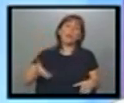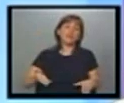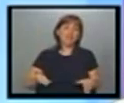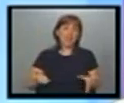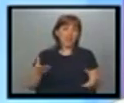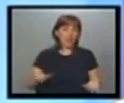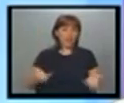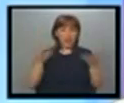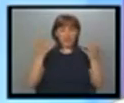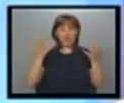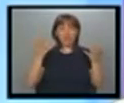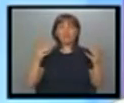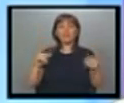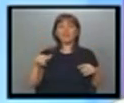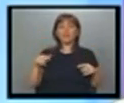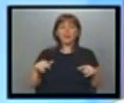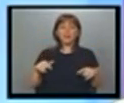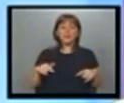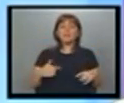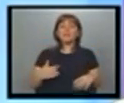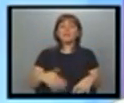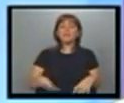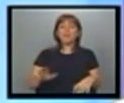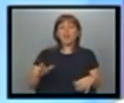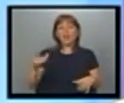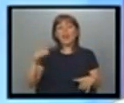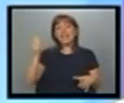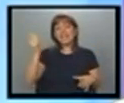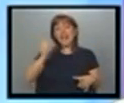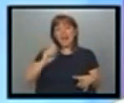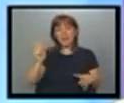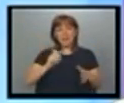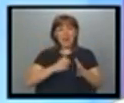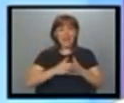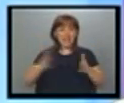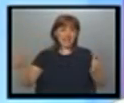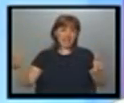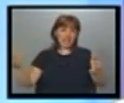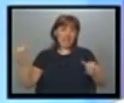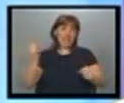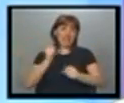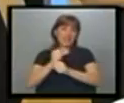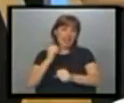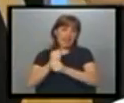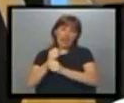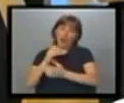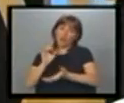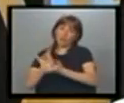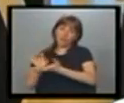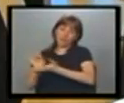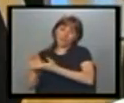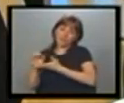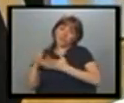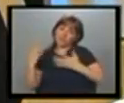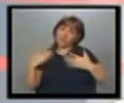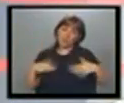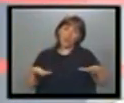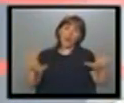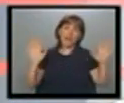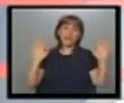hoy que la preocupación es la inflación, la preocupación en el último trimestre del año no sea el empleo, ¿no? Ahí está. Clarísimo, Mariano.